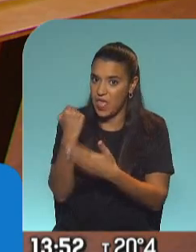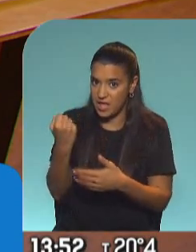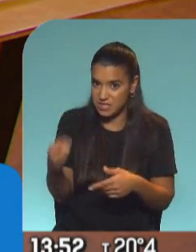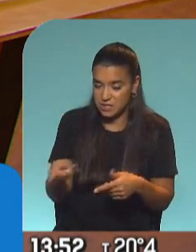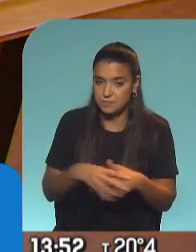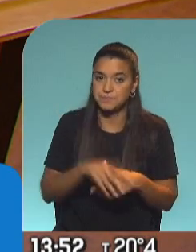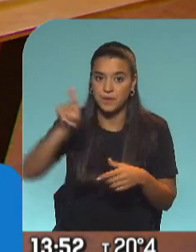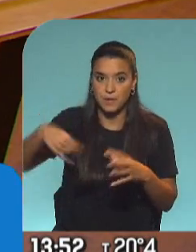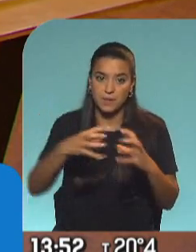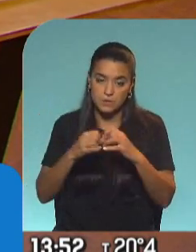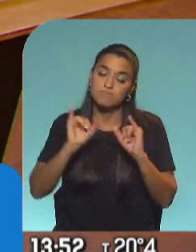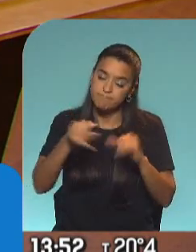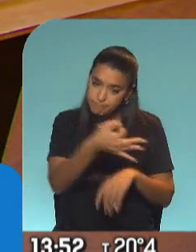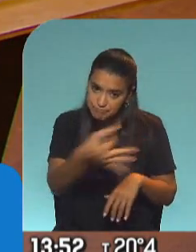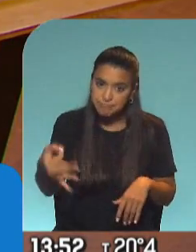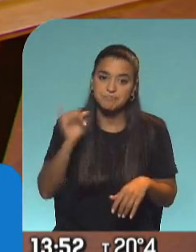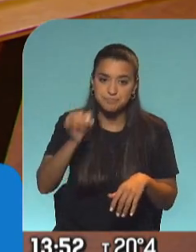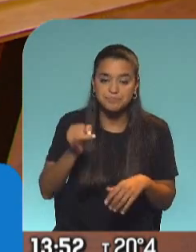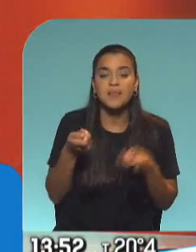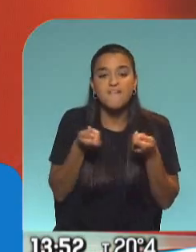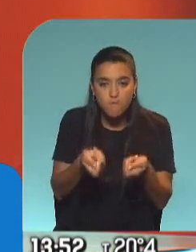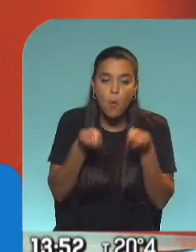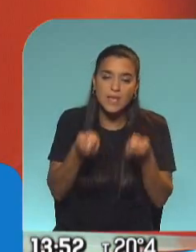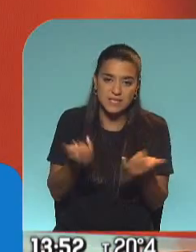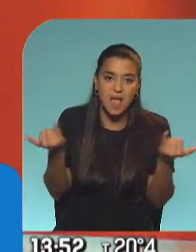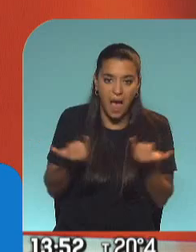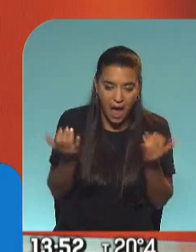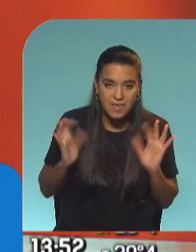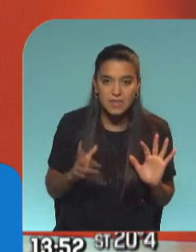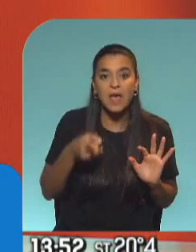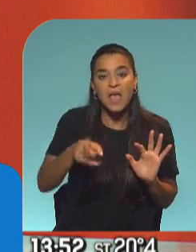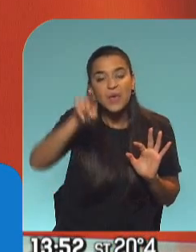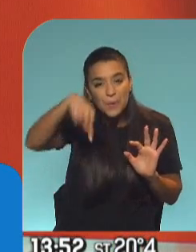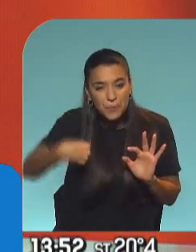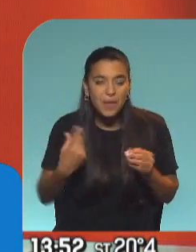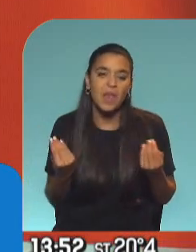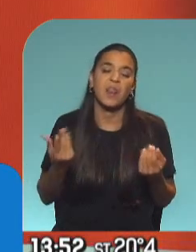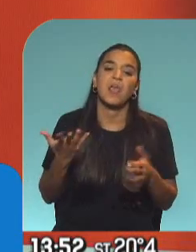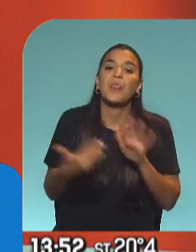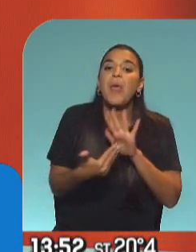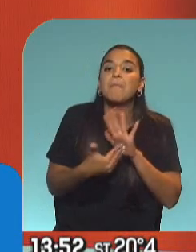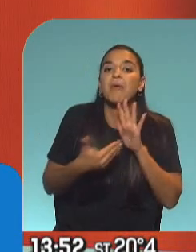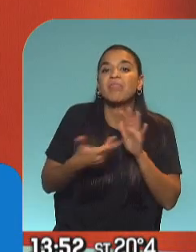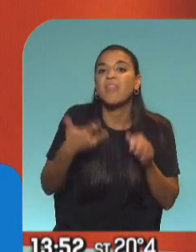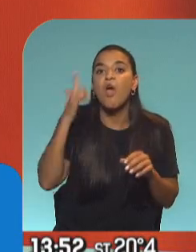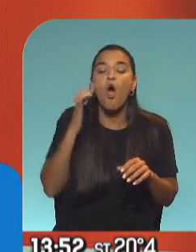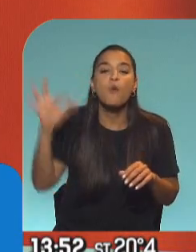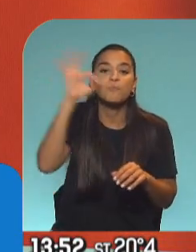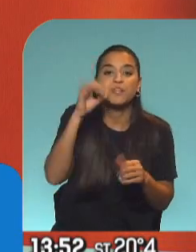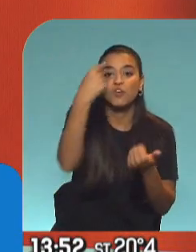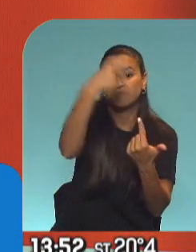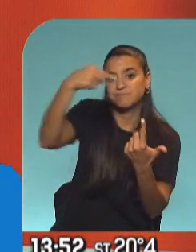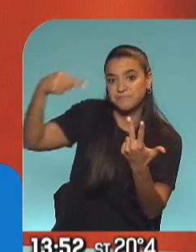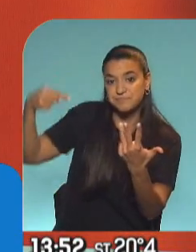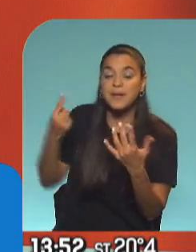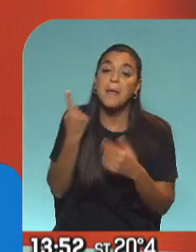debates, ¿no? No, tal cual. Digamos, está influenciado todo esto y de alguna forma condiciona a los diferentes actores.